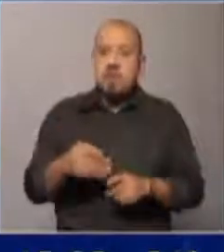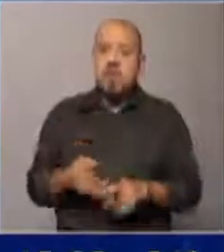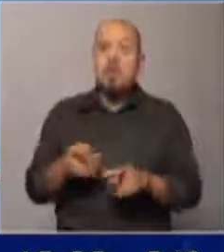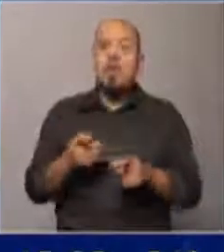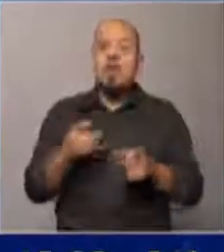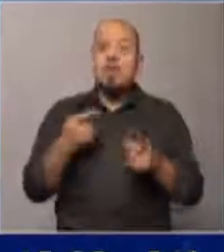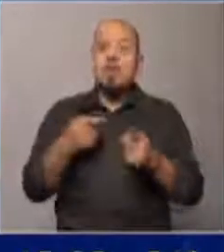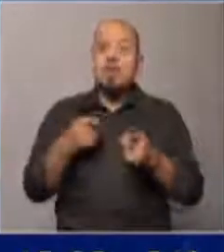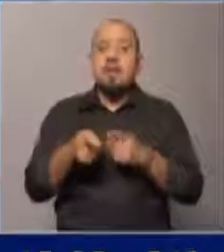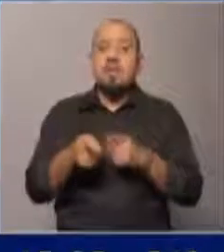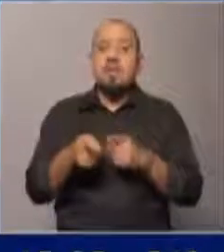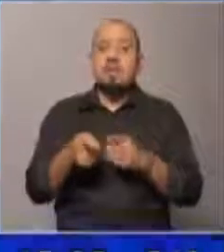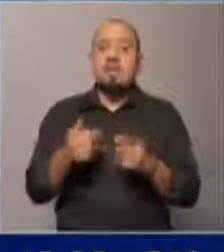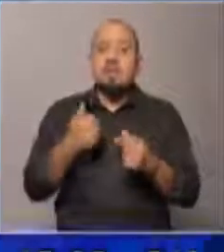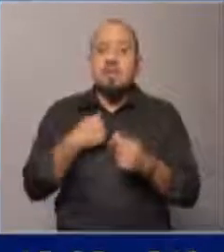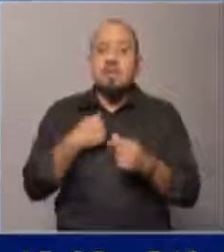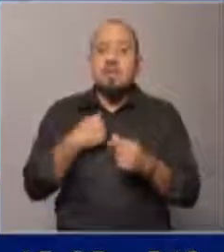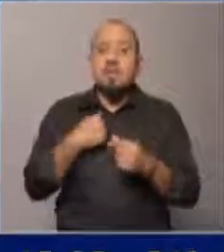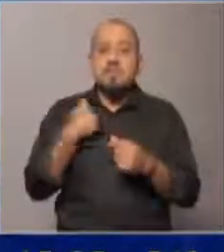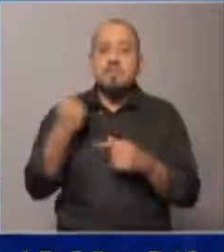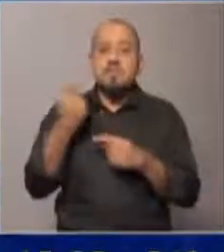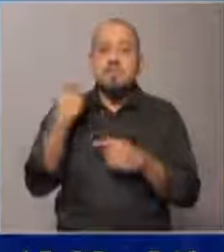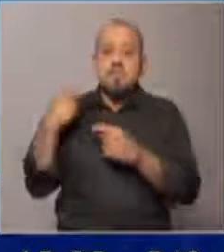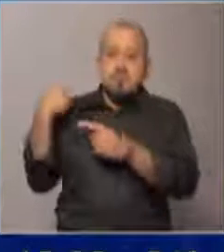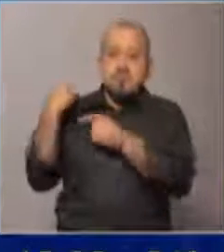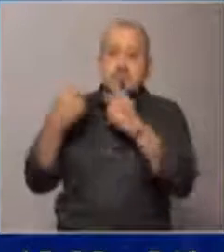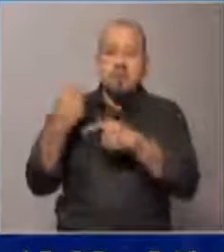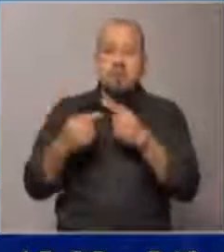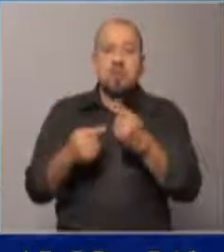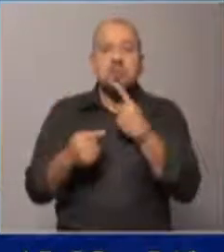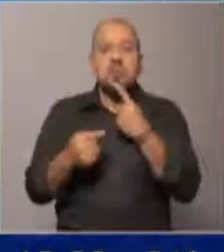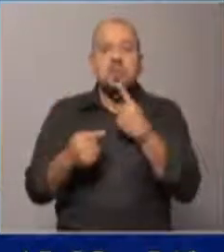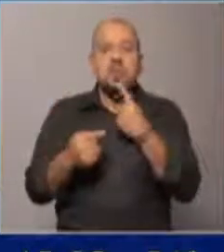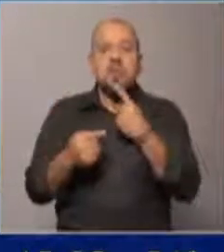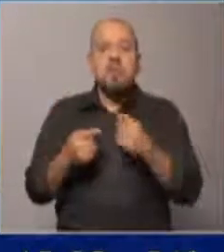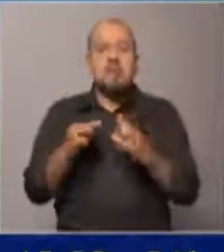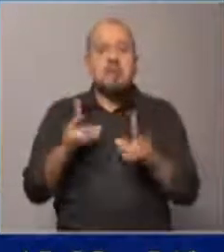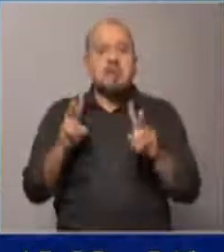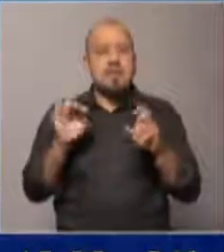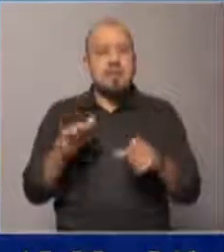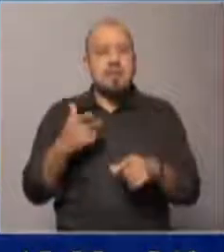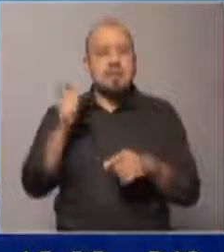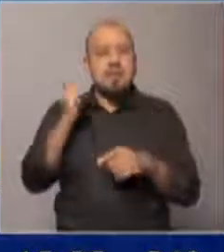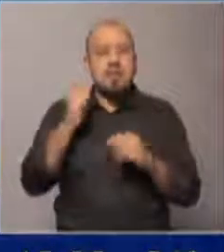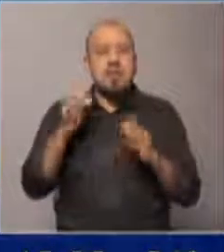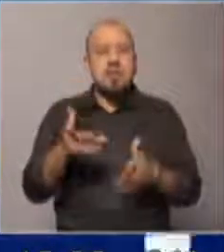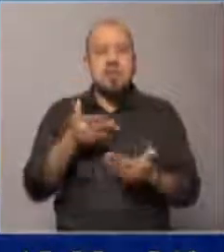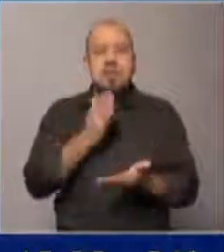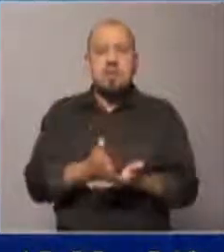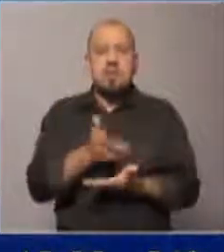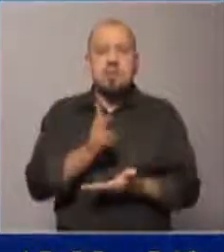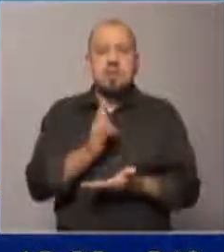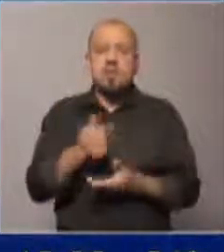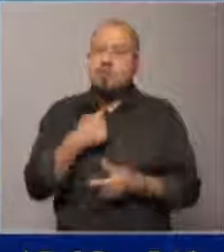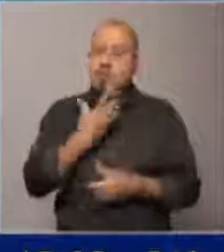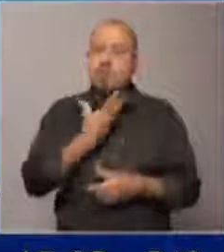en la toma de decisión. A ver, yo vengo un poquito de la generación de políticas públicas con perspectivas de derechos humanos, y yo soy un convencido que no